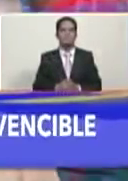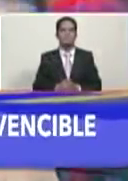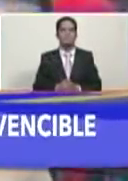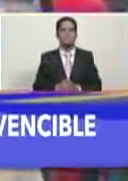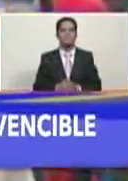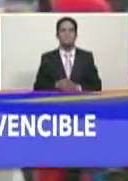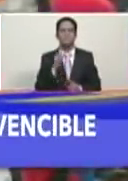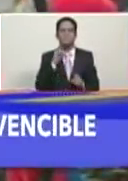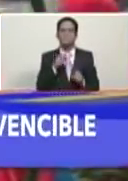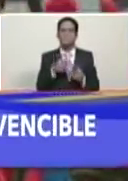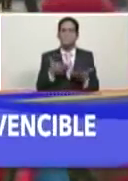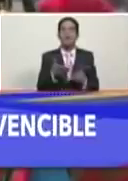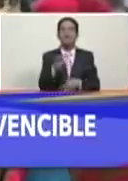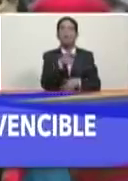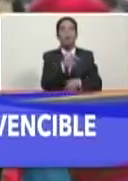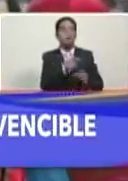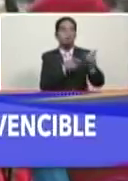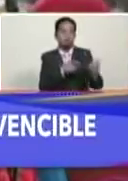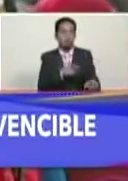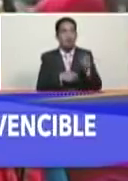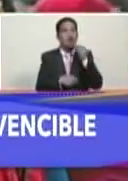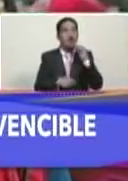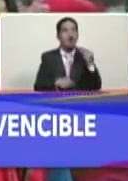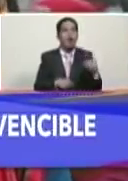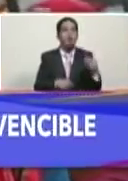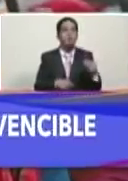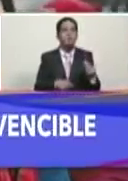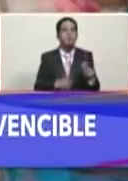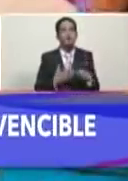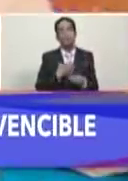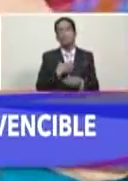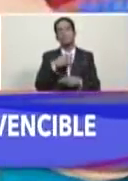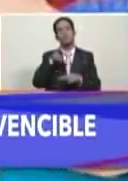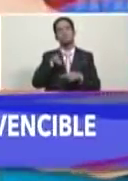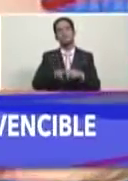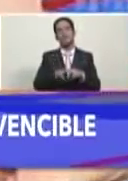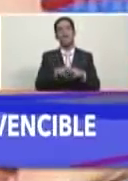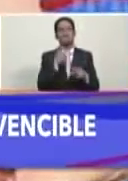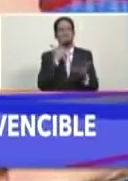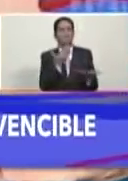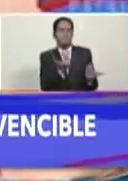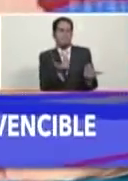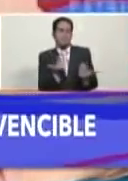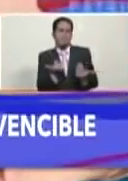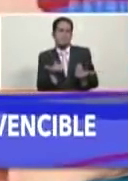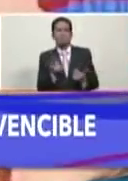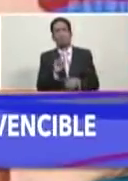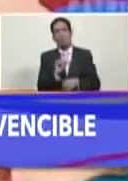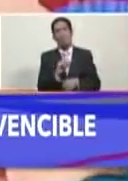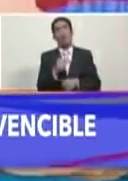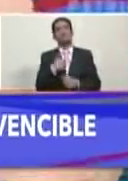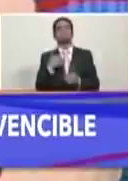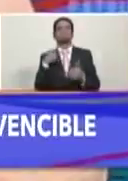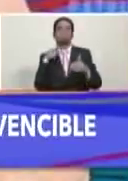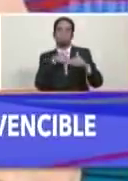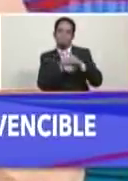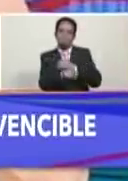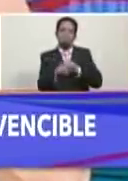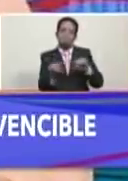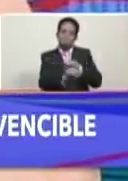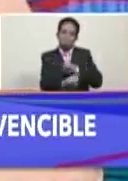para ir a buscar al joven. No podemos sentarnos a esperar que llegue, no. Hay que ir a